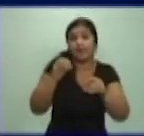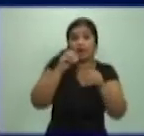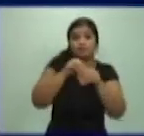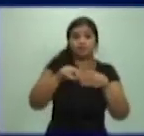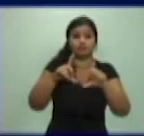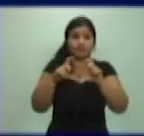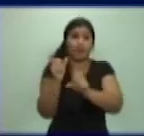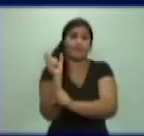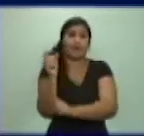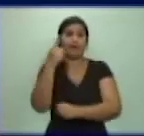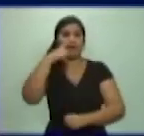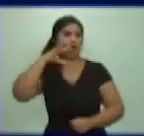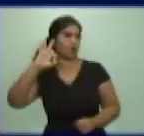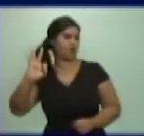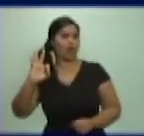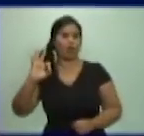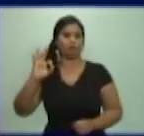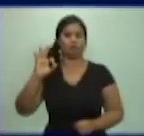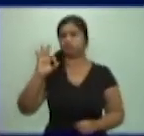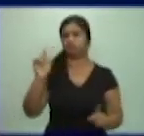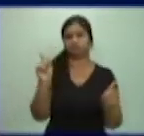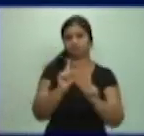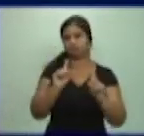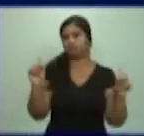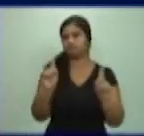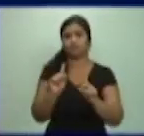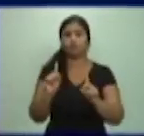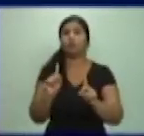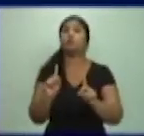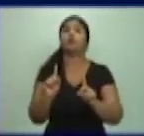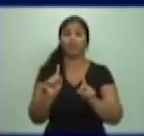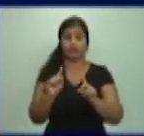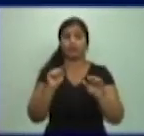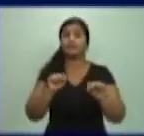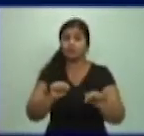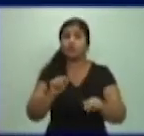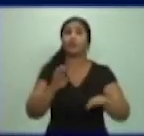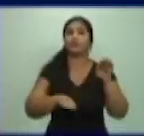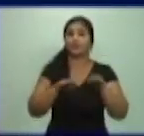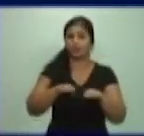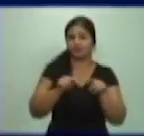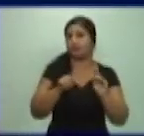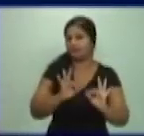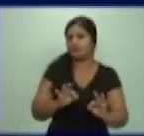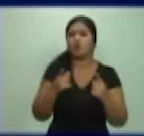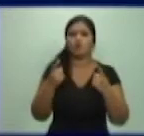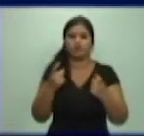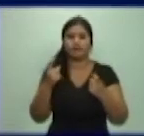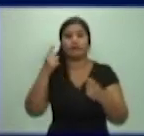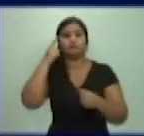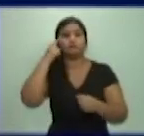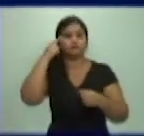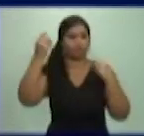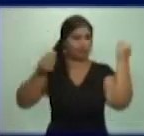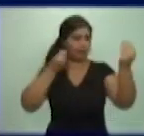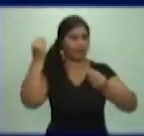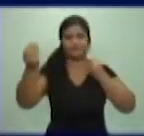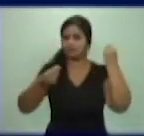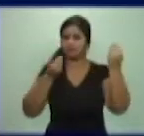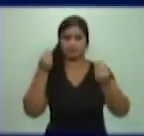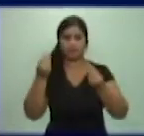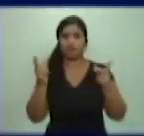disímiles maneras con un antónimo de una determinada palabra. Y lo que no se dice es lo que realmente no se expresa en el texto,